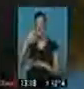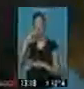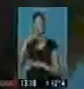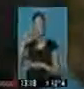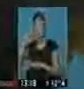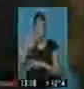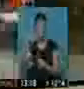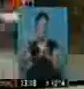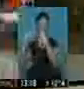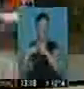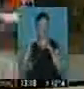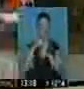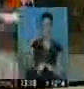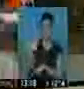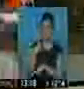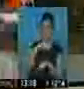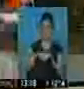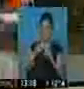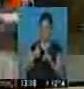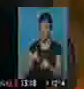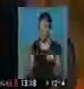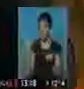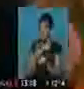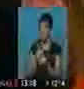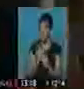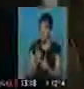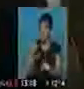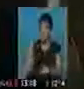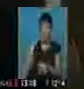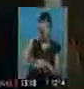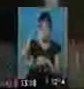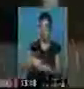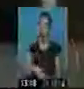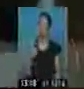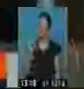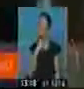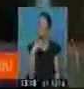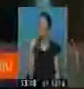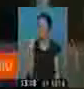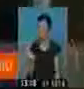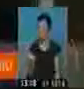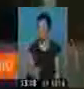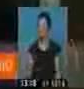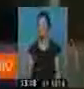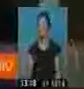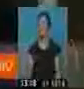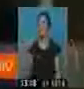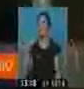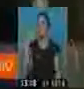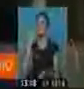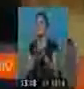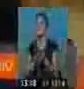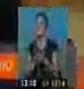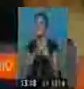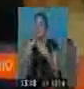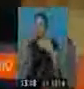que no lo apoye. Consensuando todo el tiempo, digamos, en el Parlamento. Pero, ¿sabés lo que quiero preguntarte? Porque vos venís hablando de una tercera elección